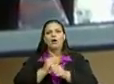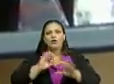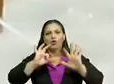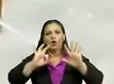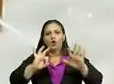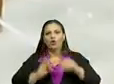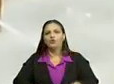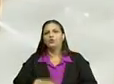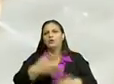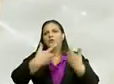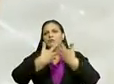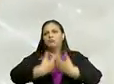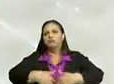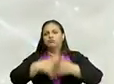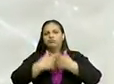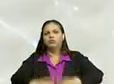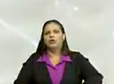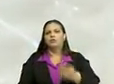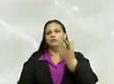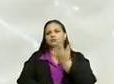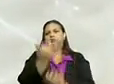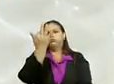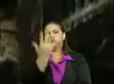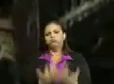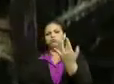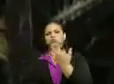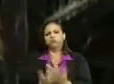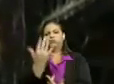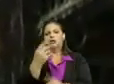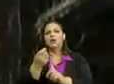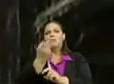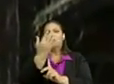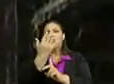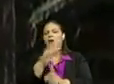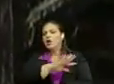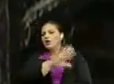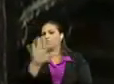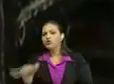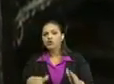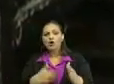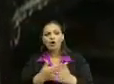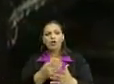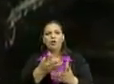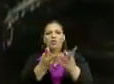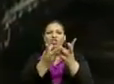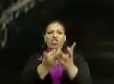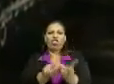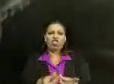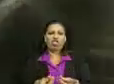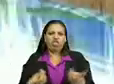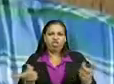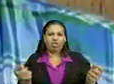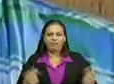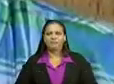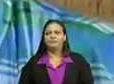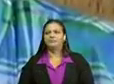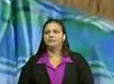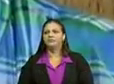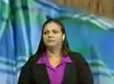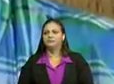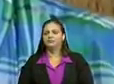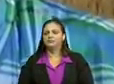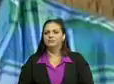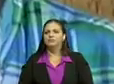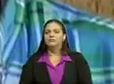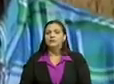la materia prima y maquinaria. Sin embargo, resurgieron. Nos quedamos en cero. Fue difícil iniciar